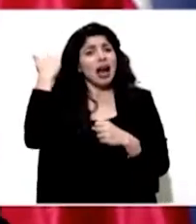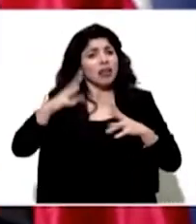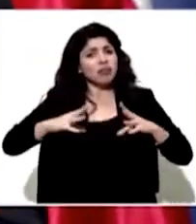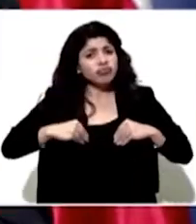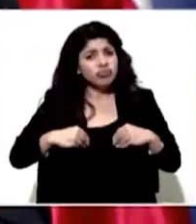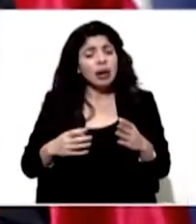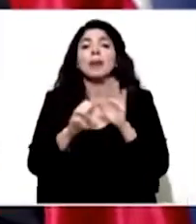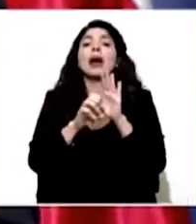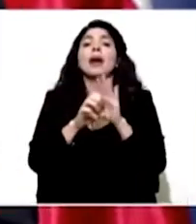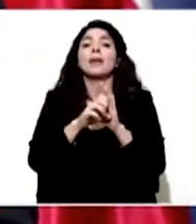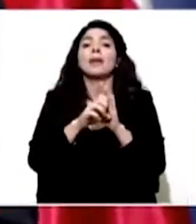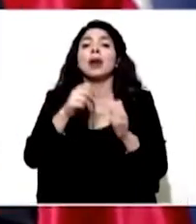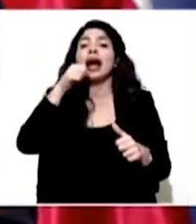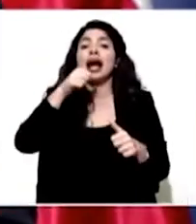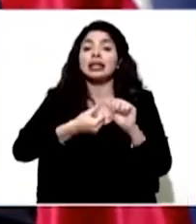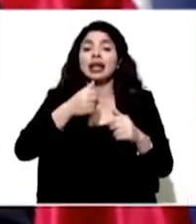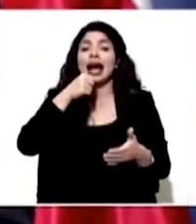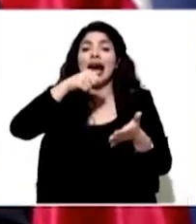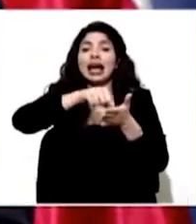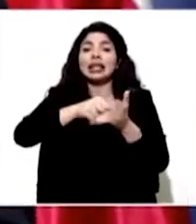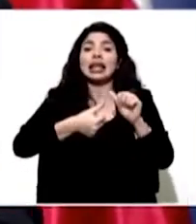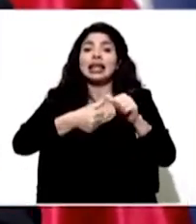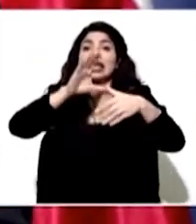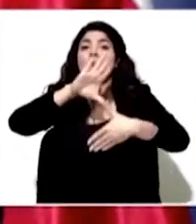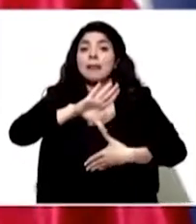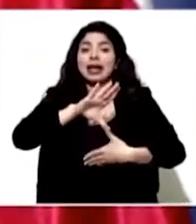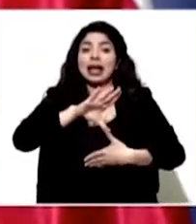por ejemplo, en la Carta Interamericana. Esa es la respuesta.